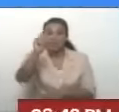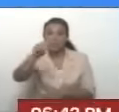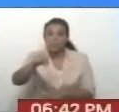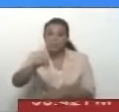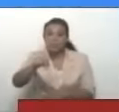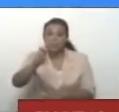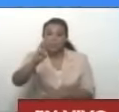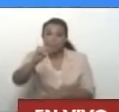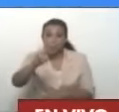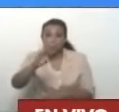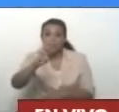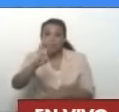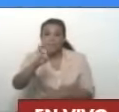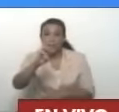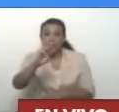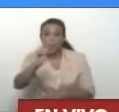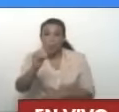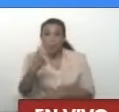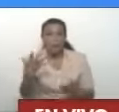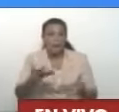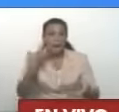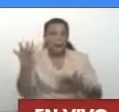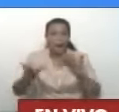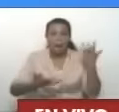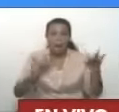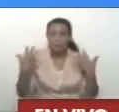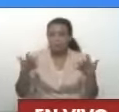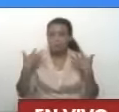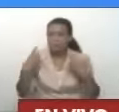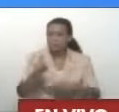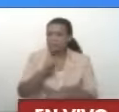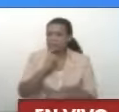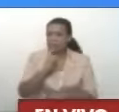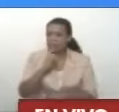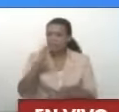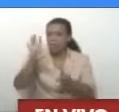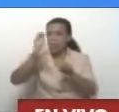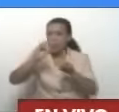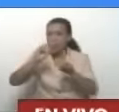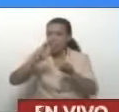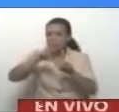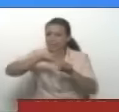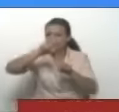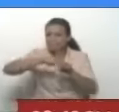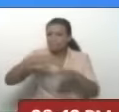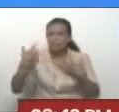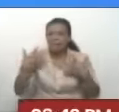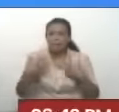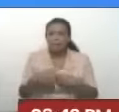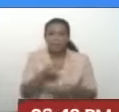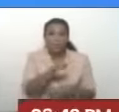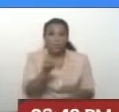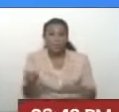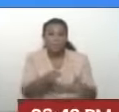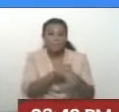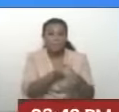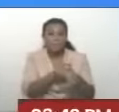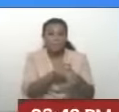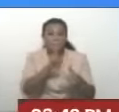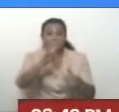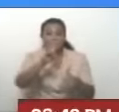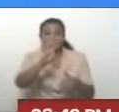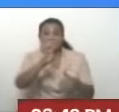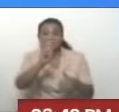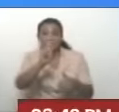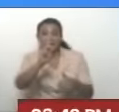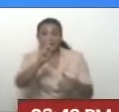como 50 grados de calor. Sí. Sabroso, ¿verdad? Bajo la sombra. Bueno, Yosneisy, te toca el primer vértice, vamos a